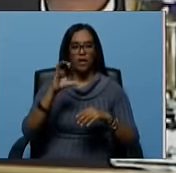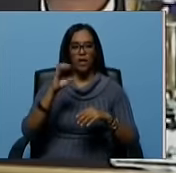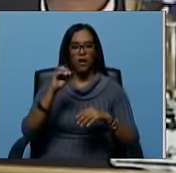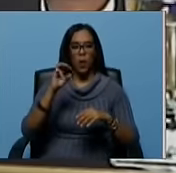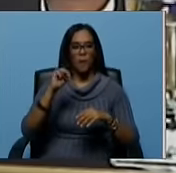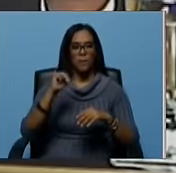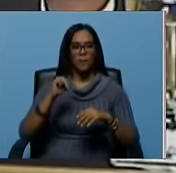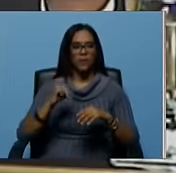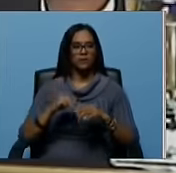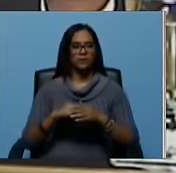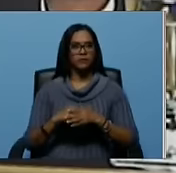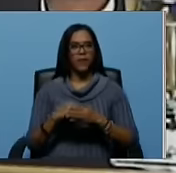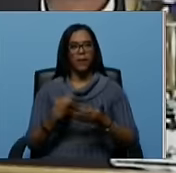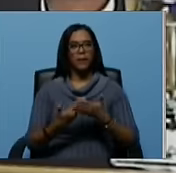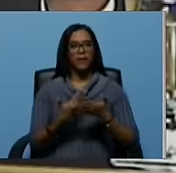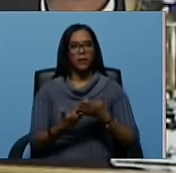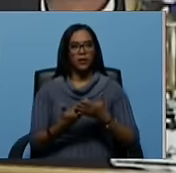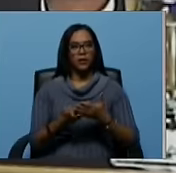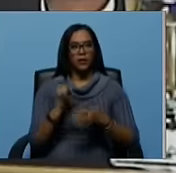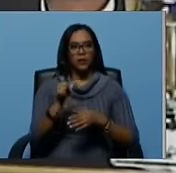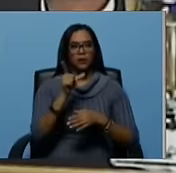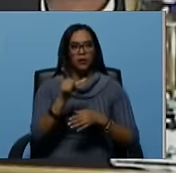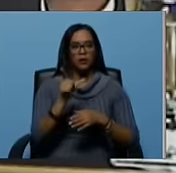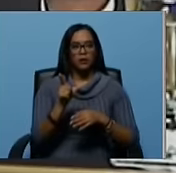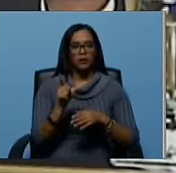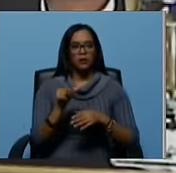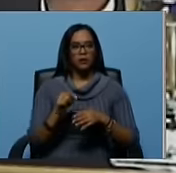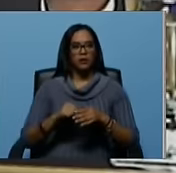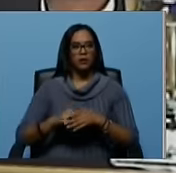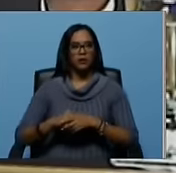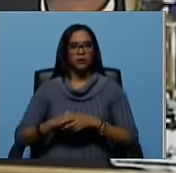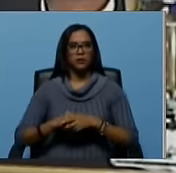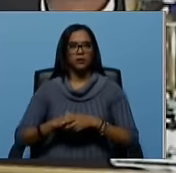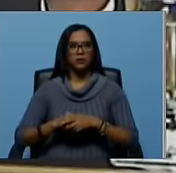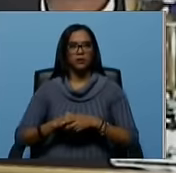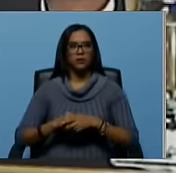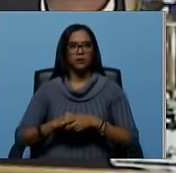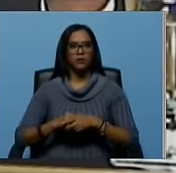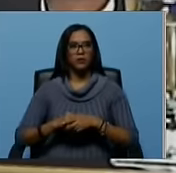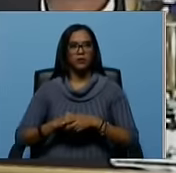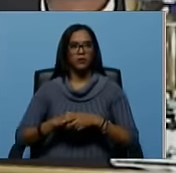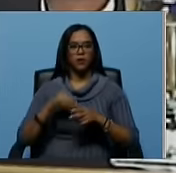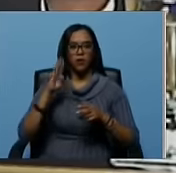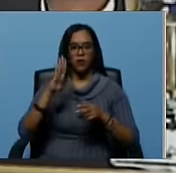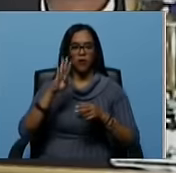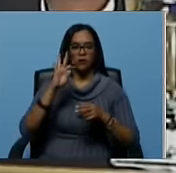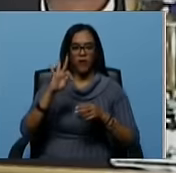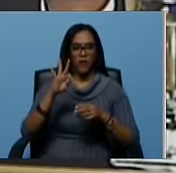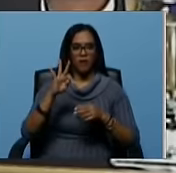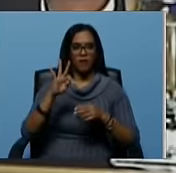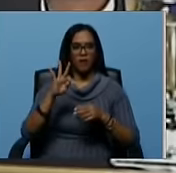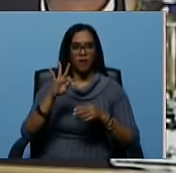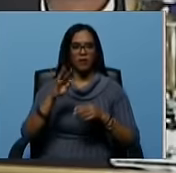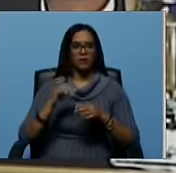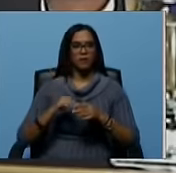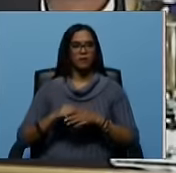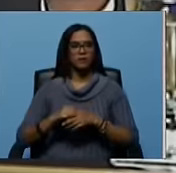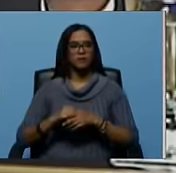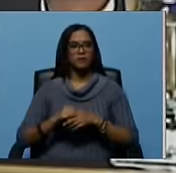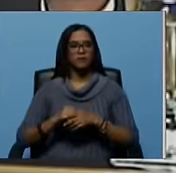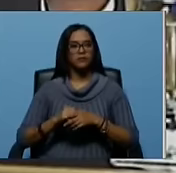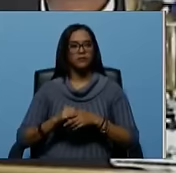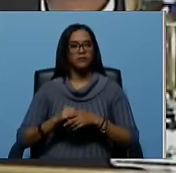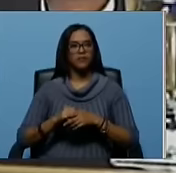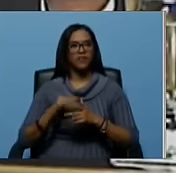Partido PSV, arroba partido PSV, 4F web, arroba 4F